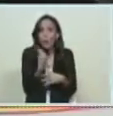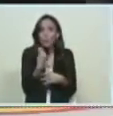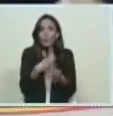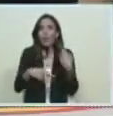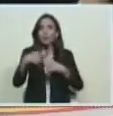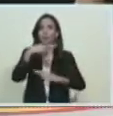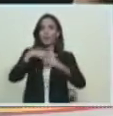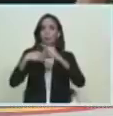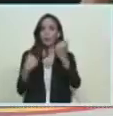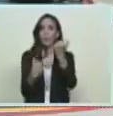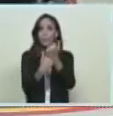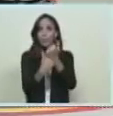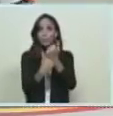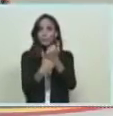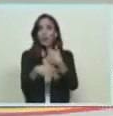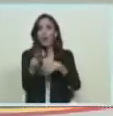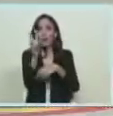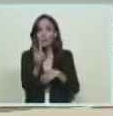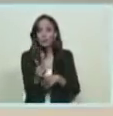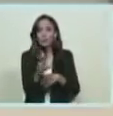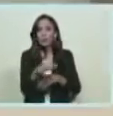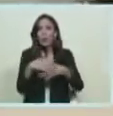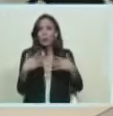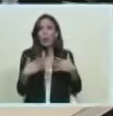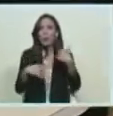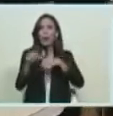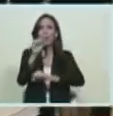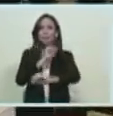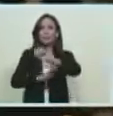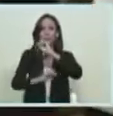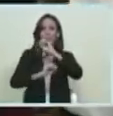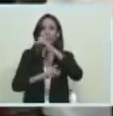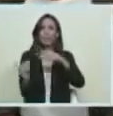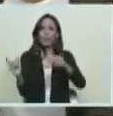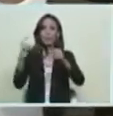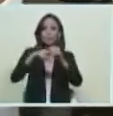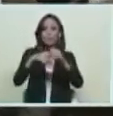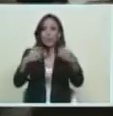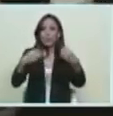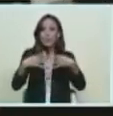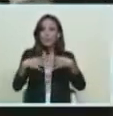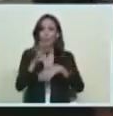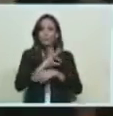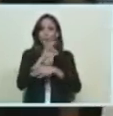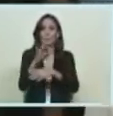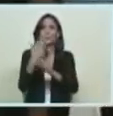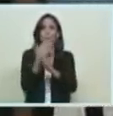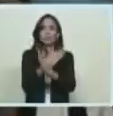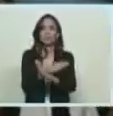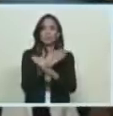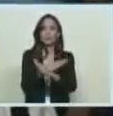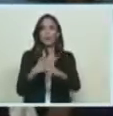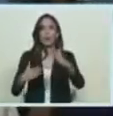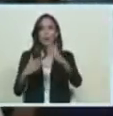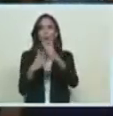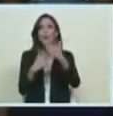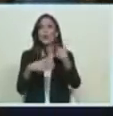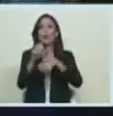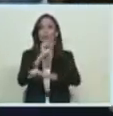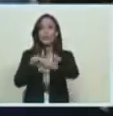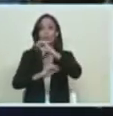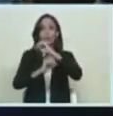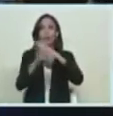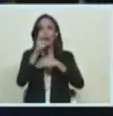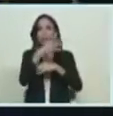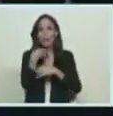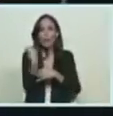revolucionaria, la juventud venezolana, combatir y sumarnos a esta gran lucha en contra y por prevenir las